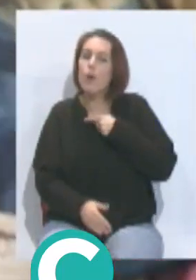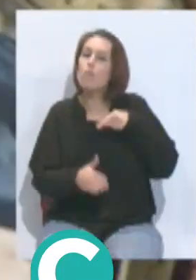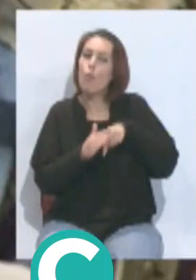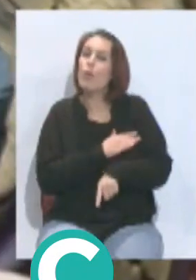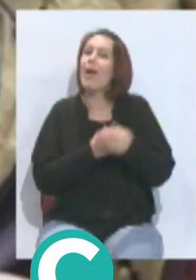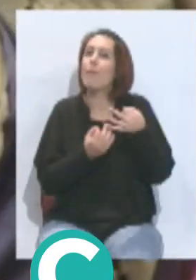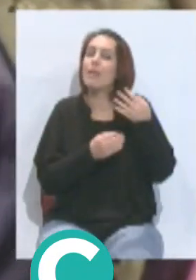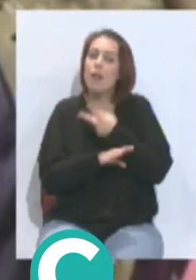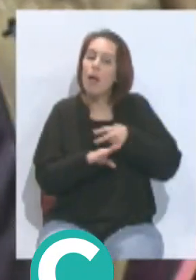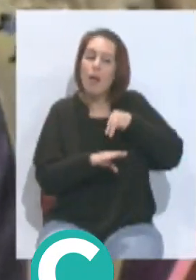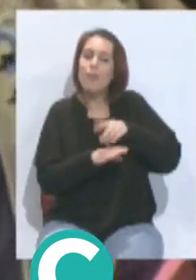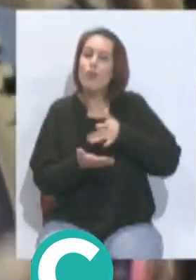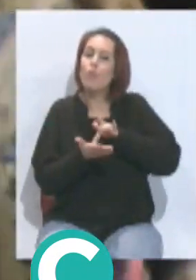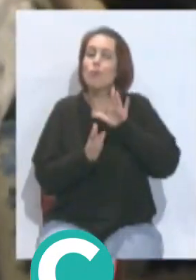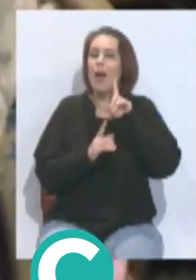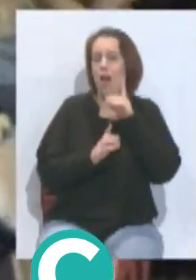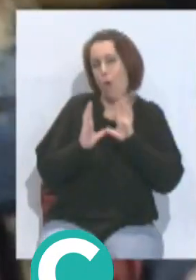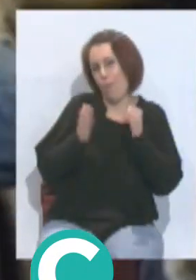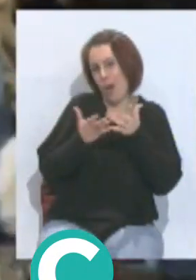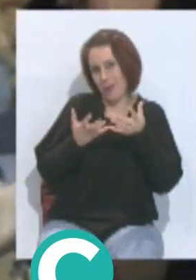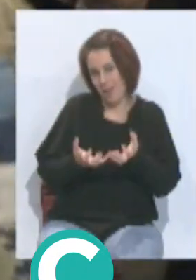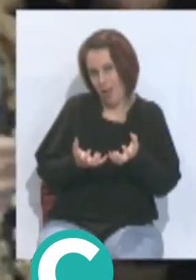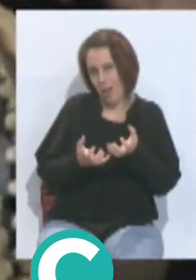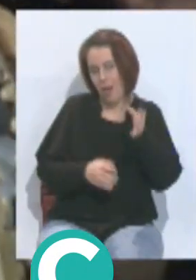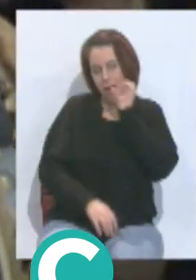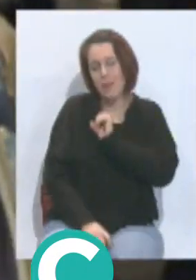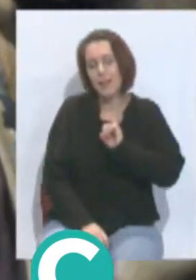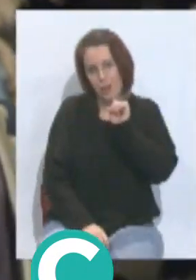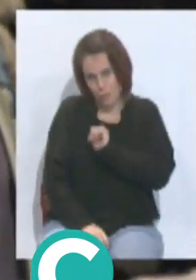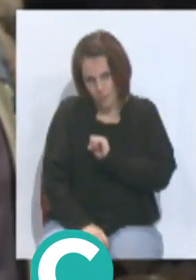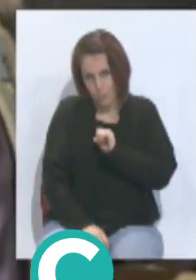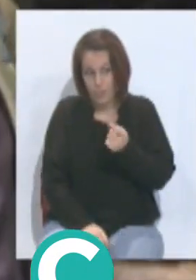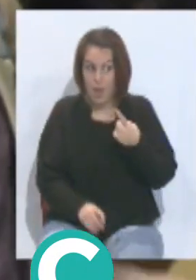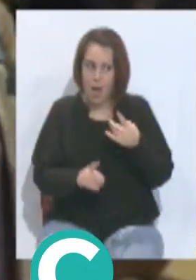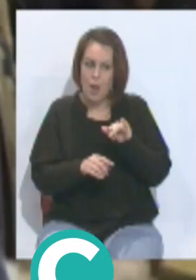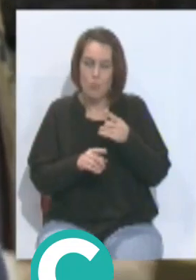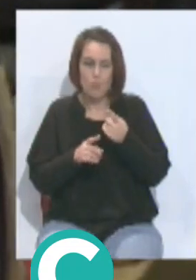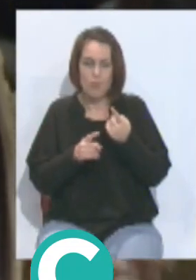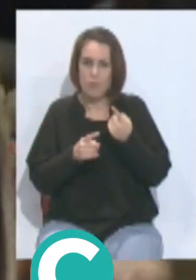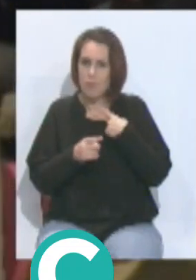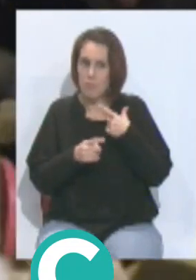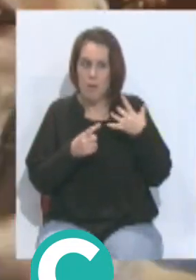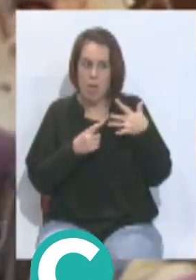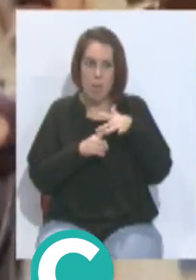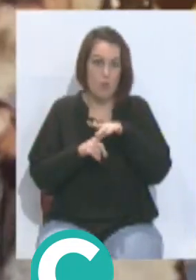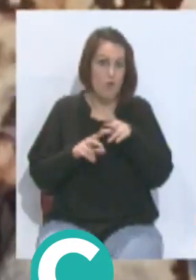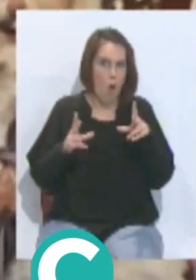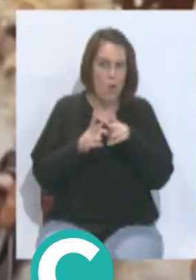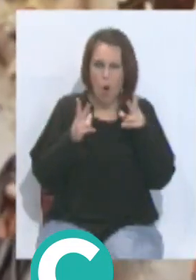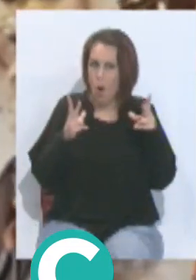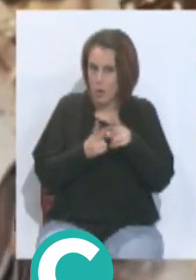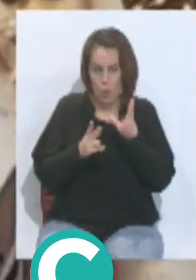lo que está ocurriendo en un escenario cuando una comparsa está cantando, ¿no? Es un fenómeno sociológico, más allá de lo artístico,